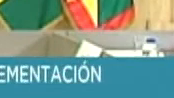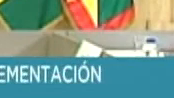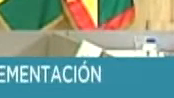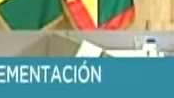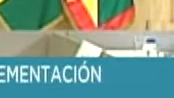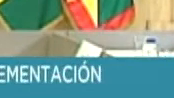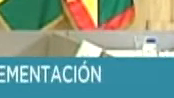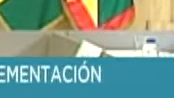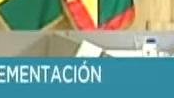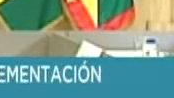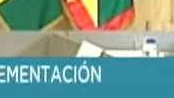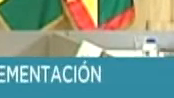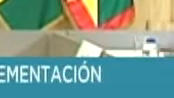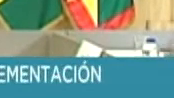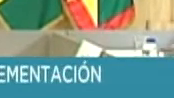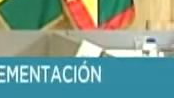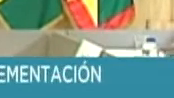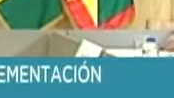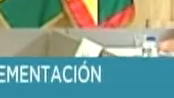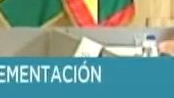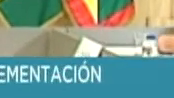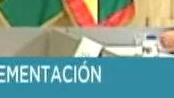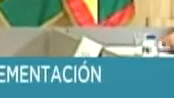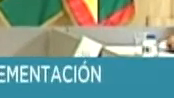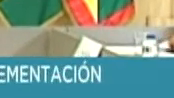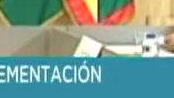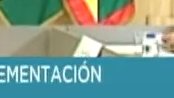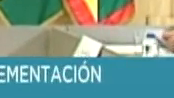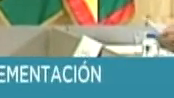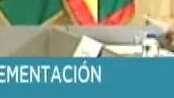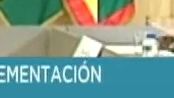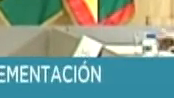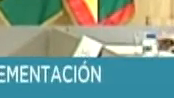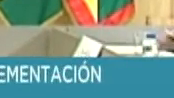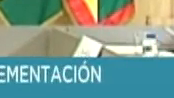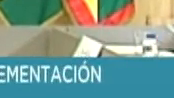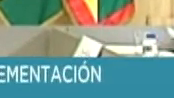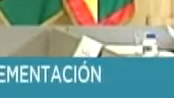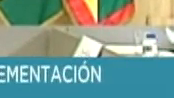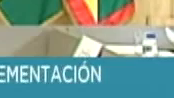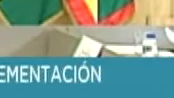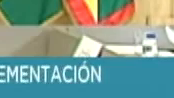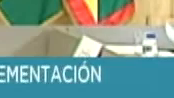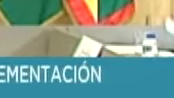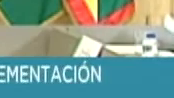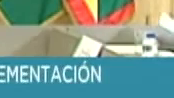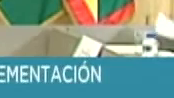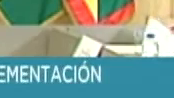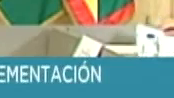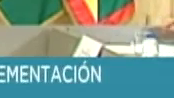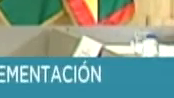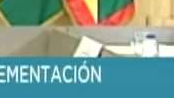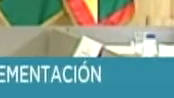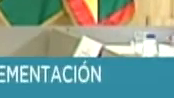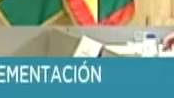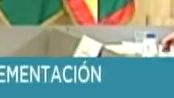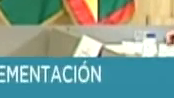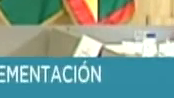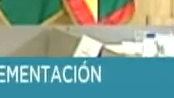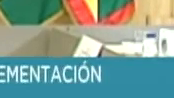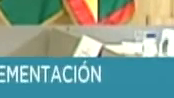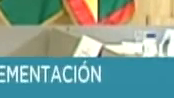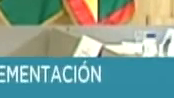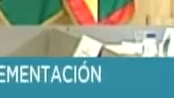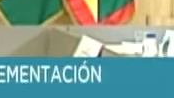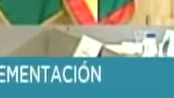historia. Están conectados para esta reunión de nuestra Alianza Bolivariana para los